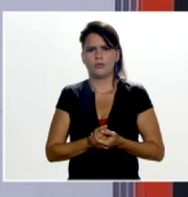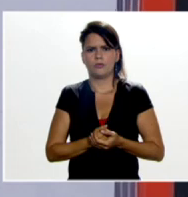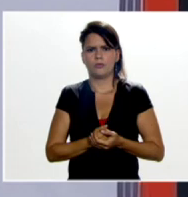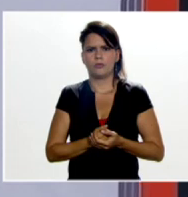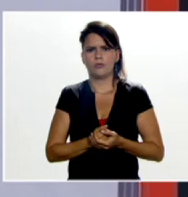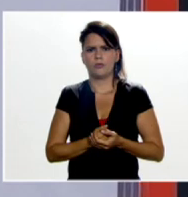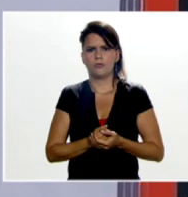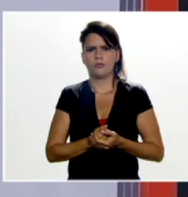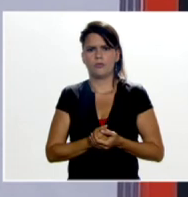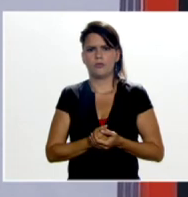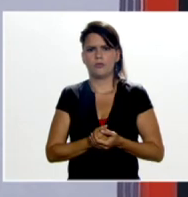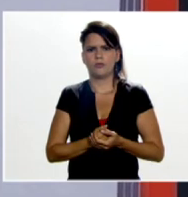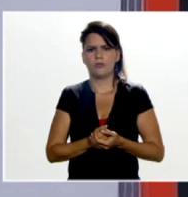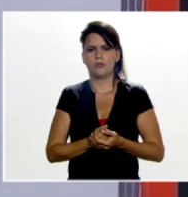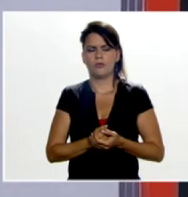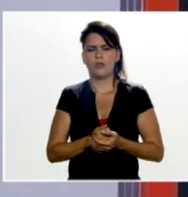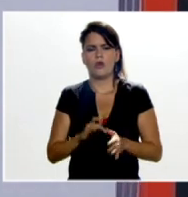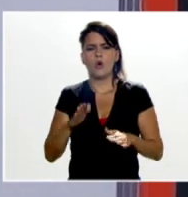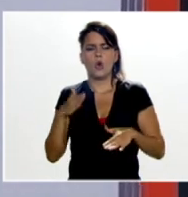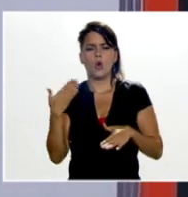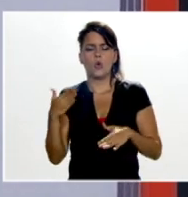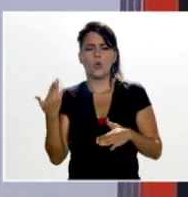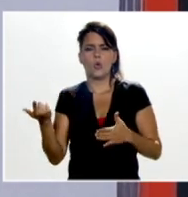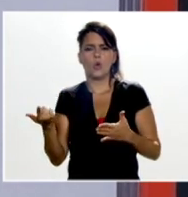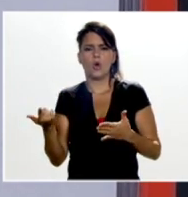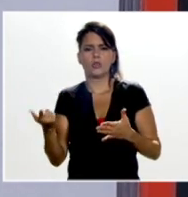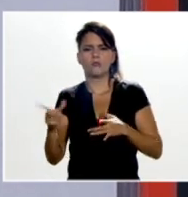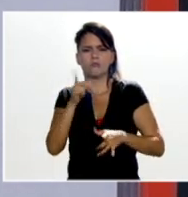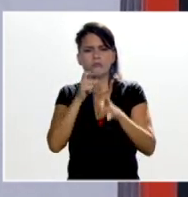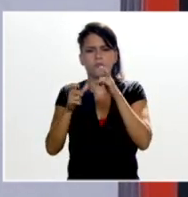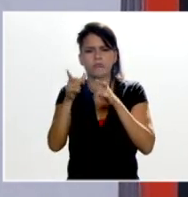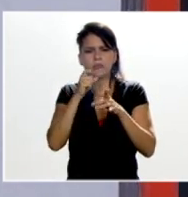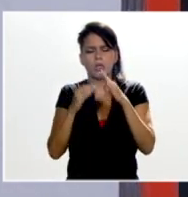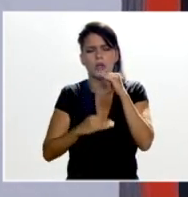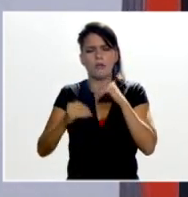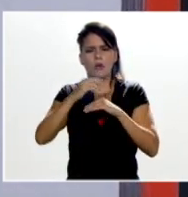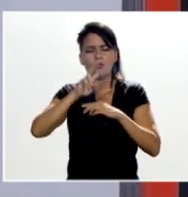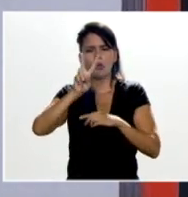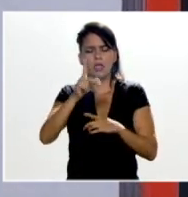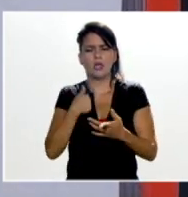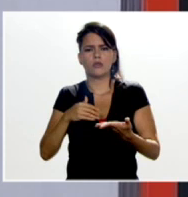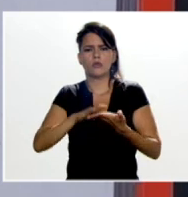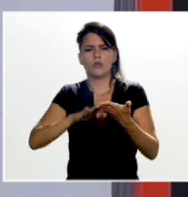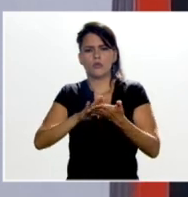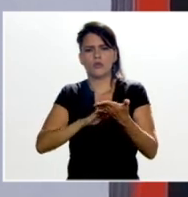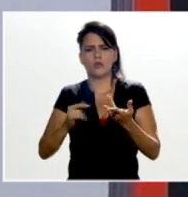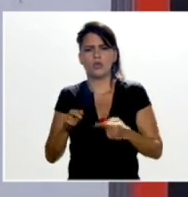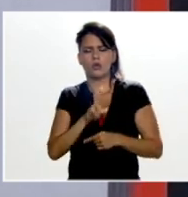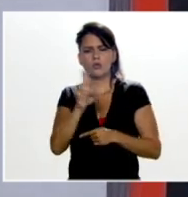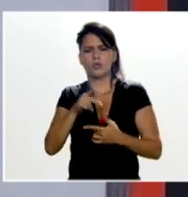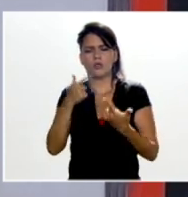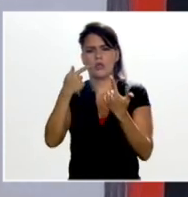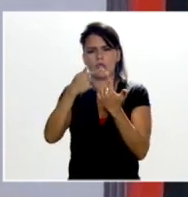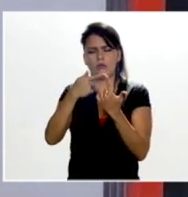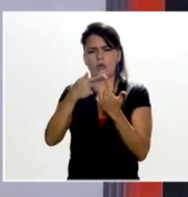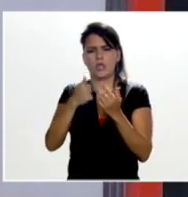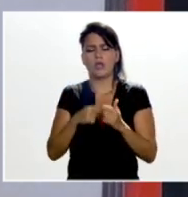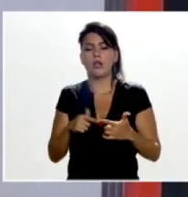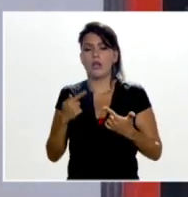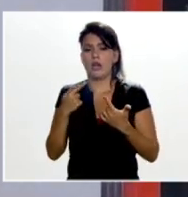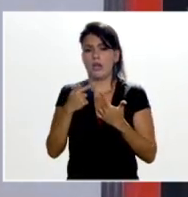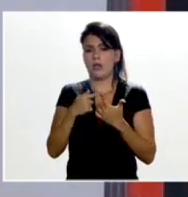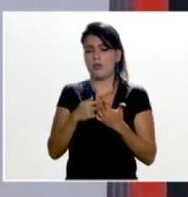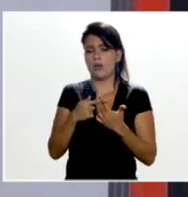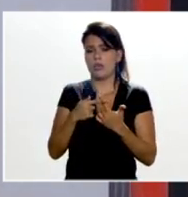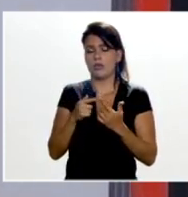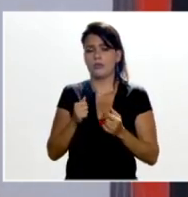Y cuando la incógnita está elevada al cuadrado, se resuelve aplicando una raíz cuadrada. La raíz cuadrada